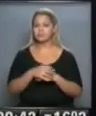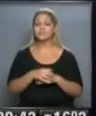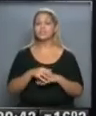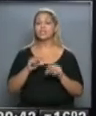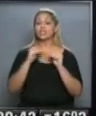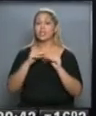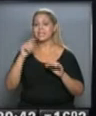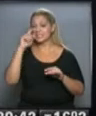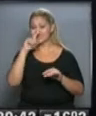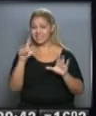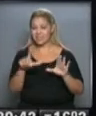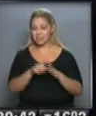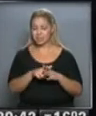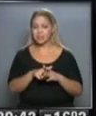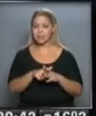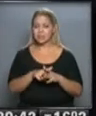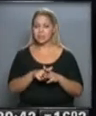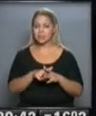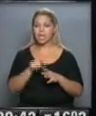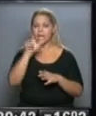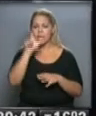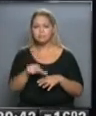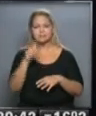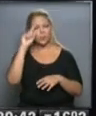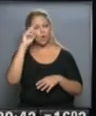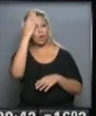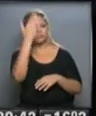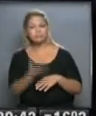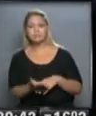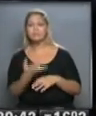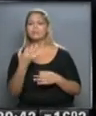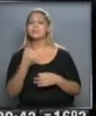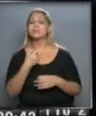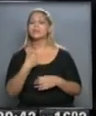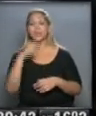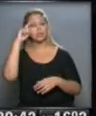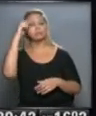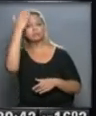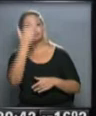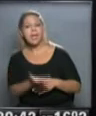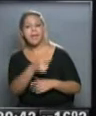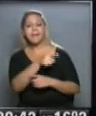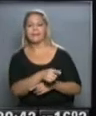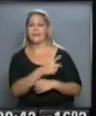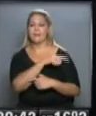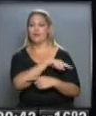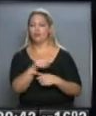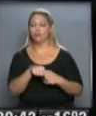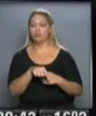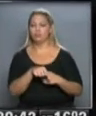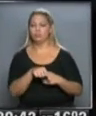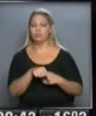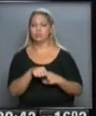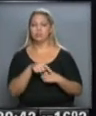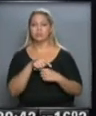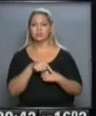compañeros son el ejemplo, son nuestro ejemplo. Lo